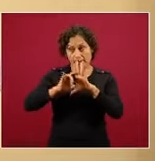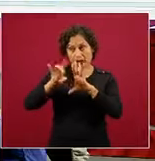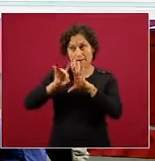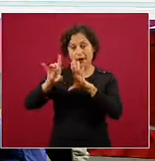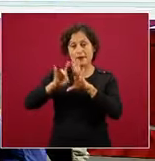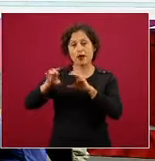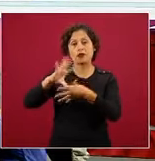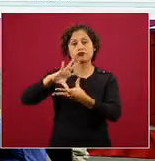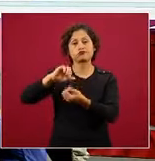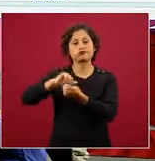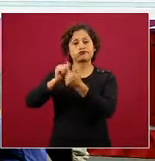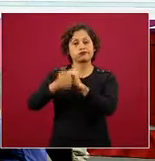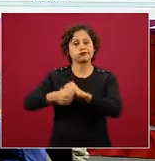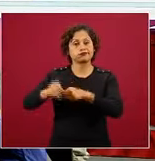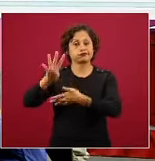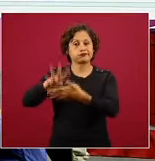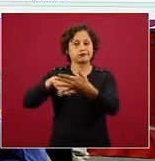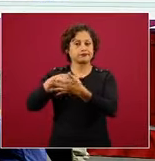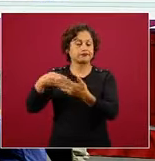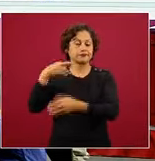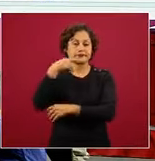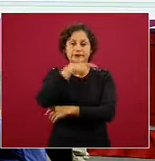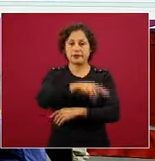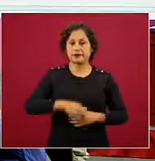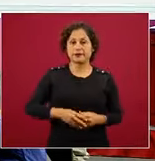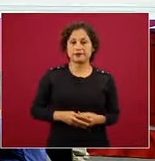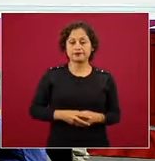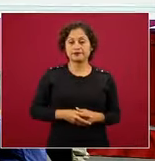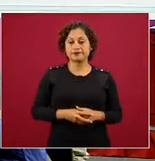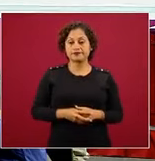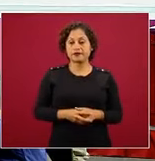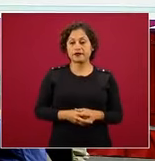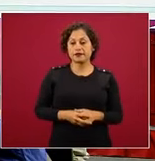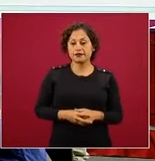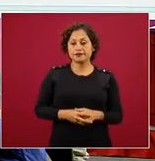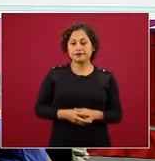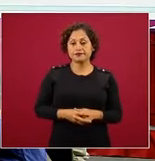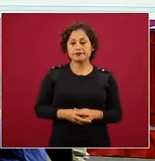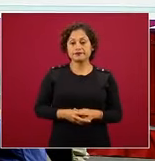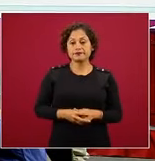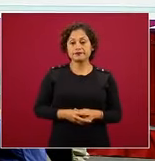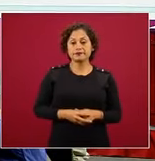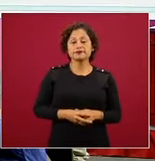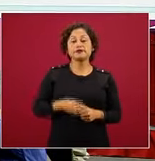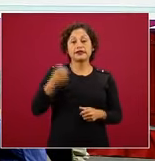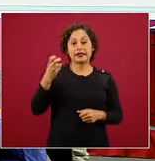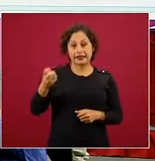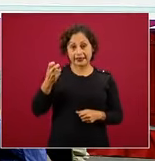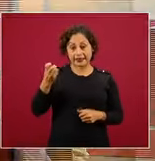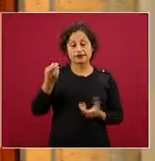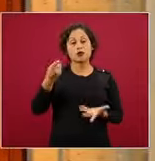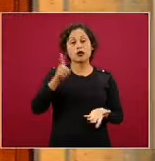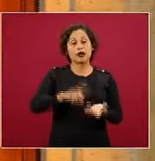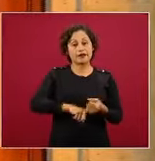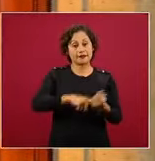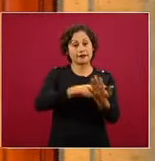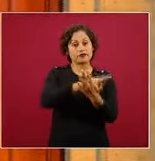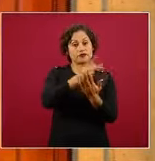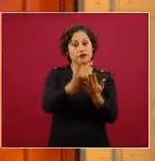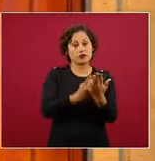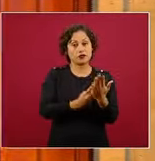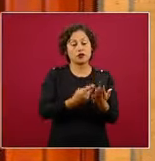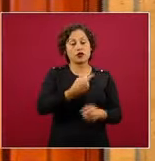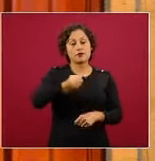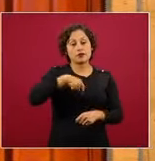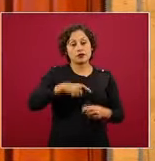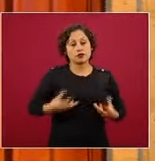sencillo. La siguiente, por favor. Y de hecho, esto forma parte de una iniciativa que estamos preparando en conjunto con la Universidad